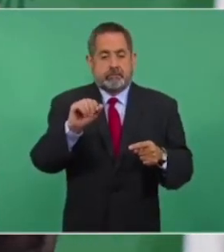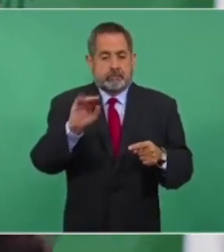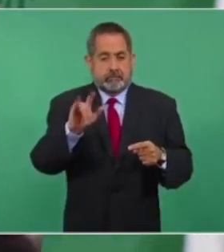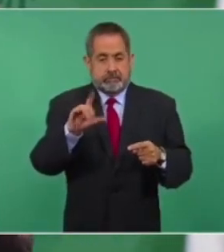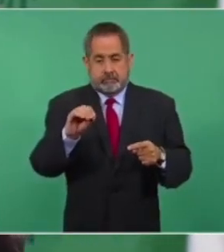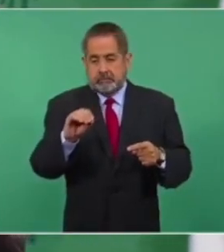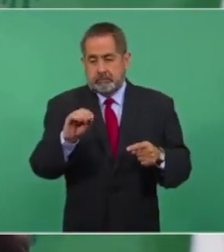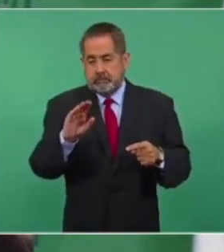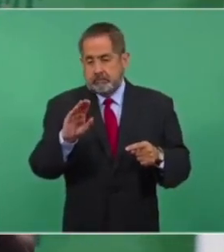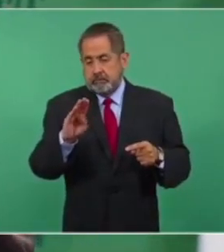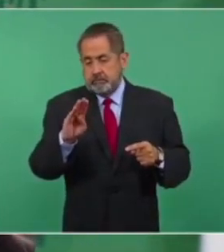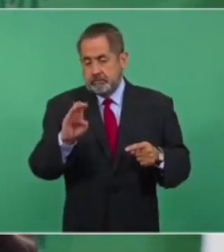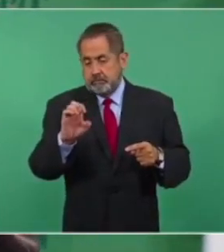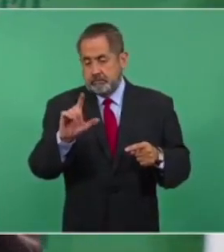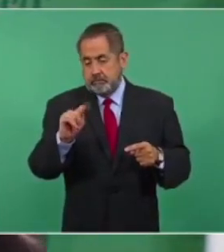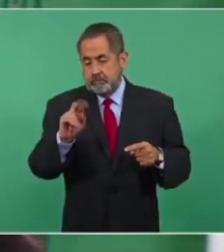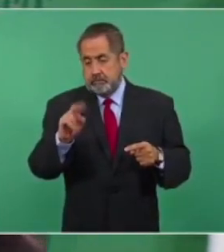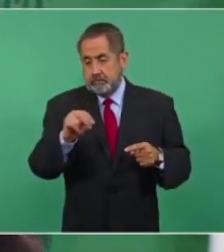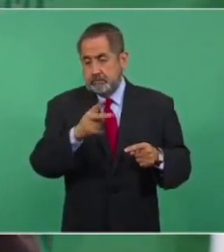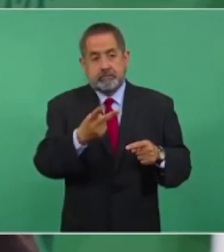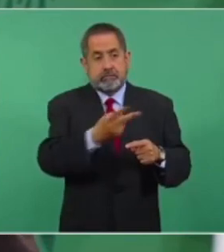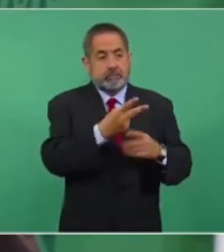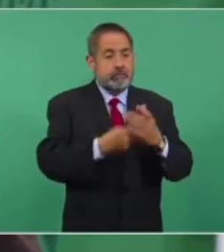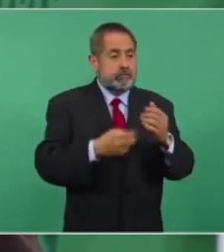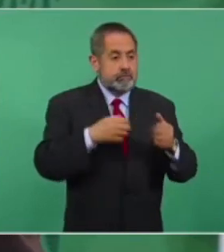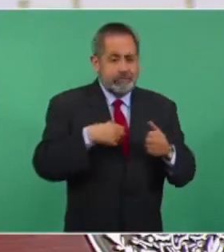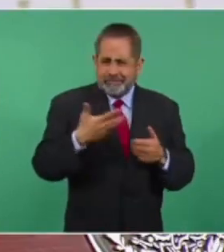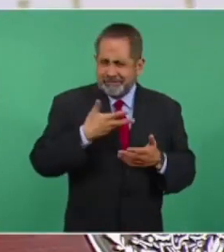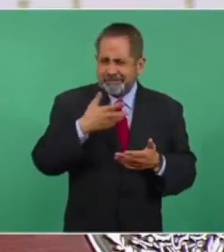Ahí están los testimonios.